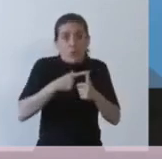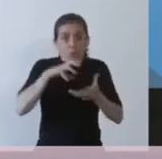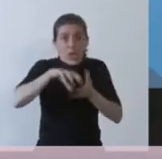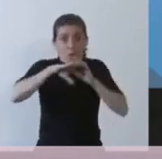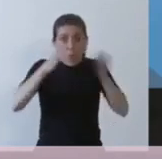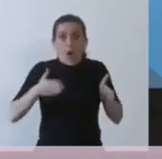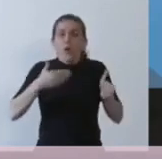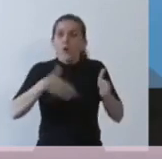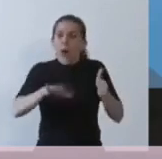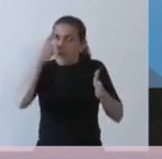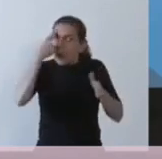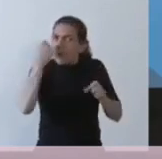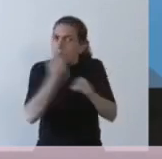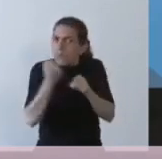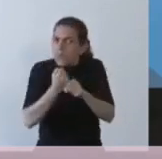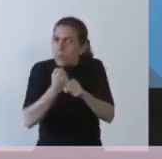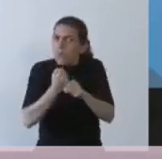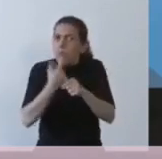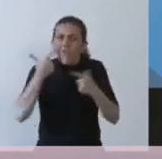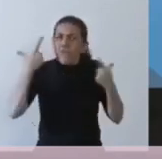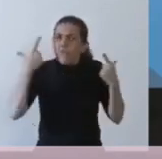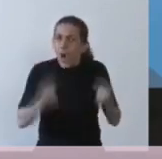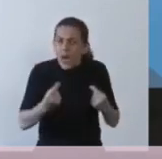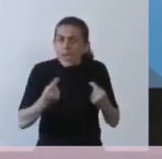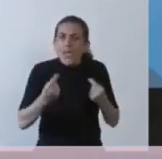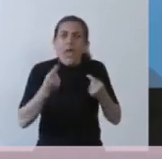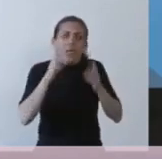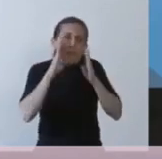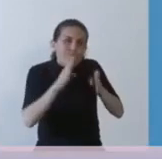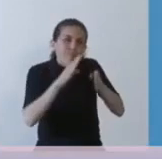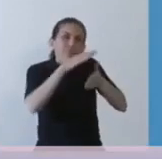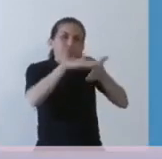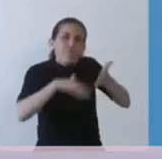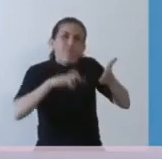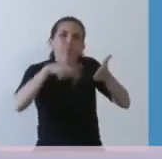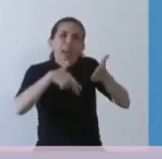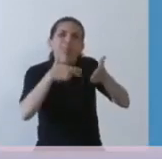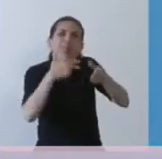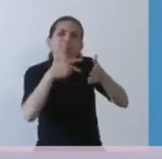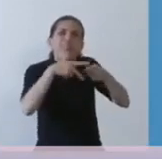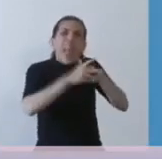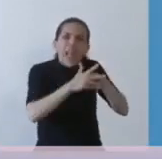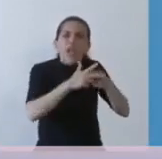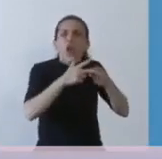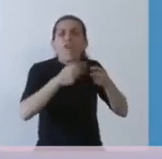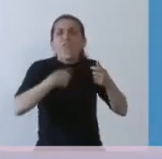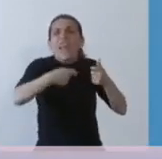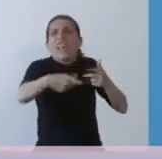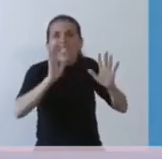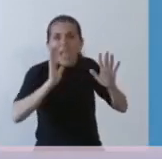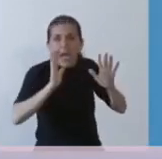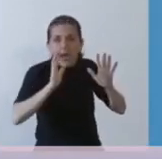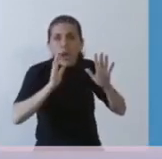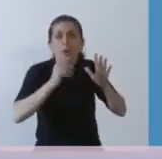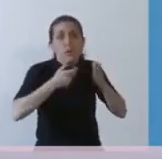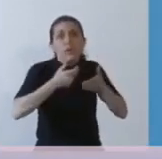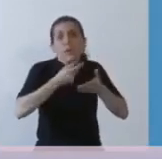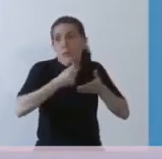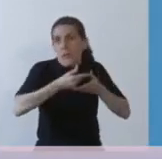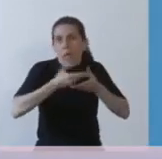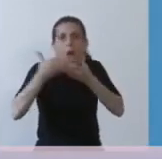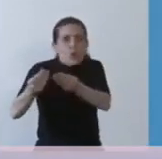vamos a trabajar con mucha intensidad en un programa de apoyo técnico y financiero a a empresas